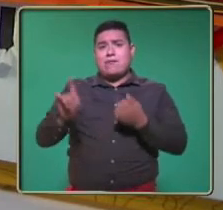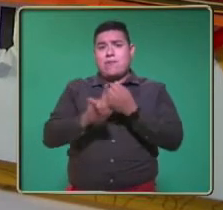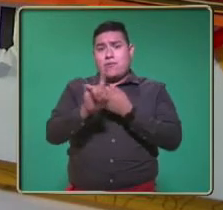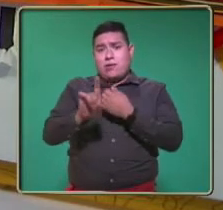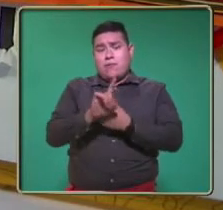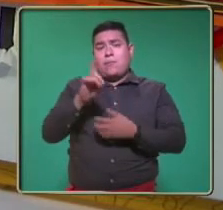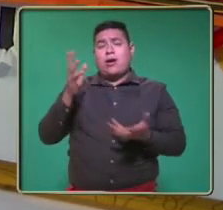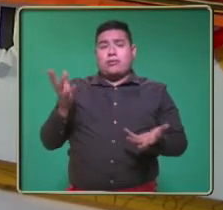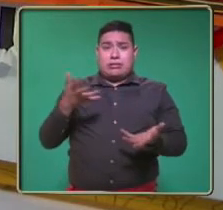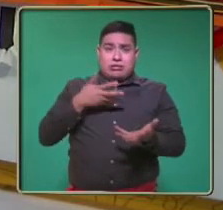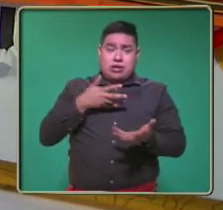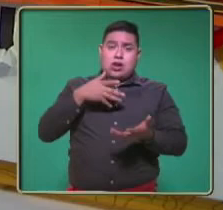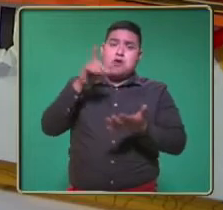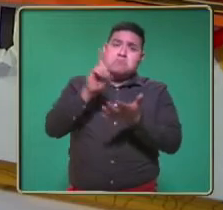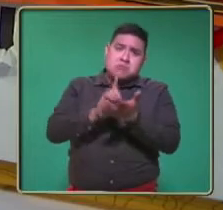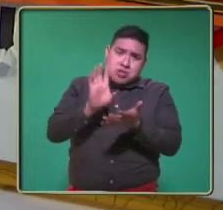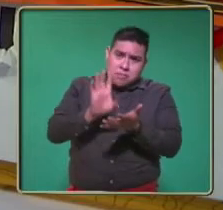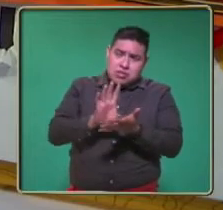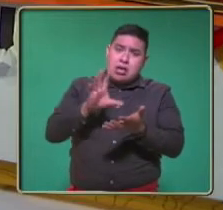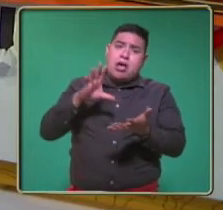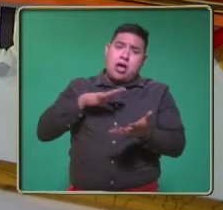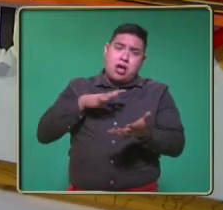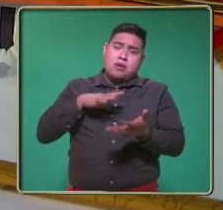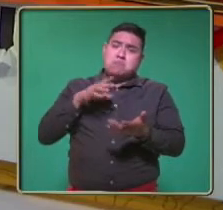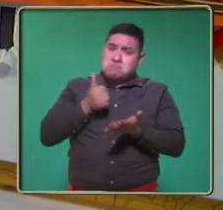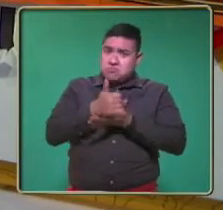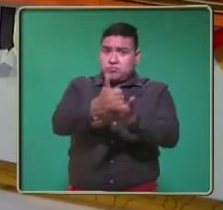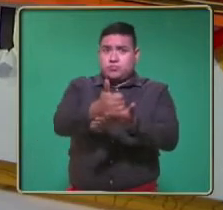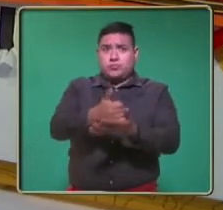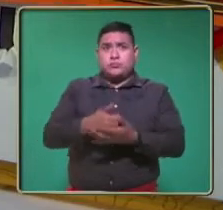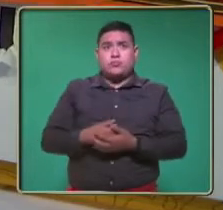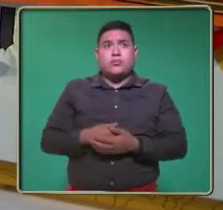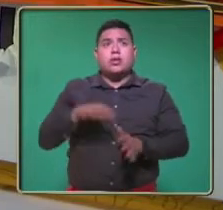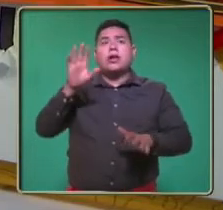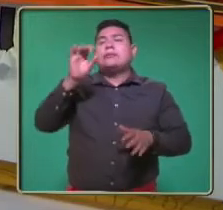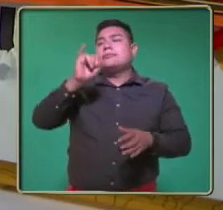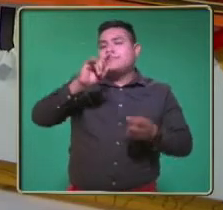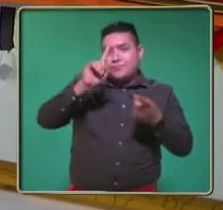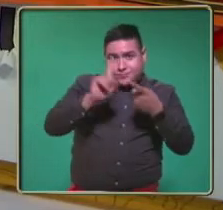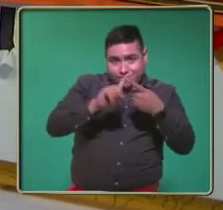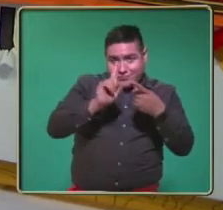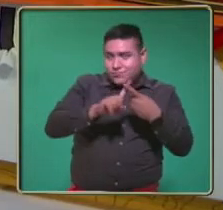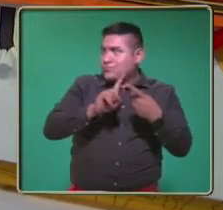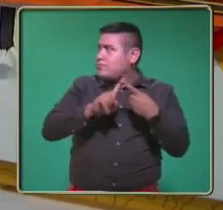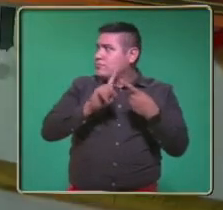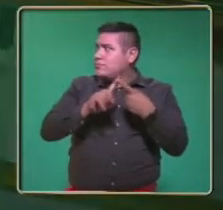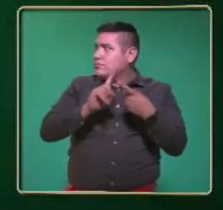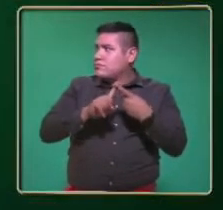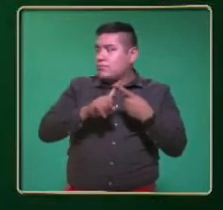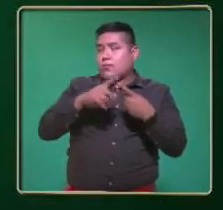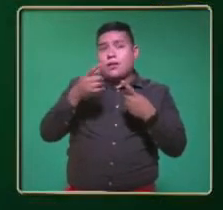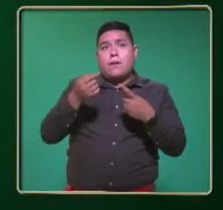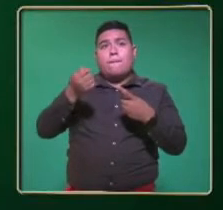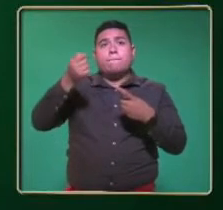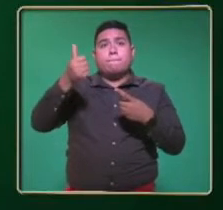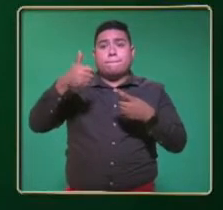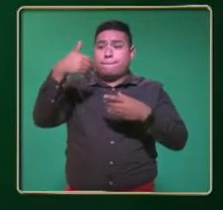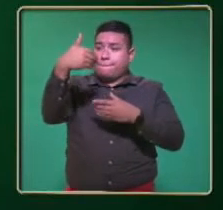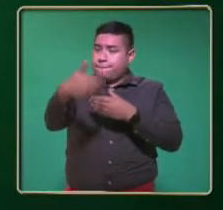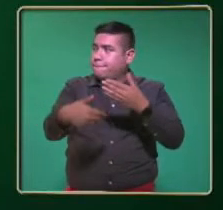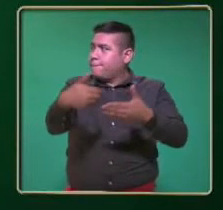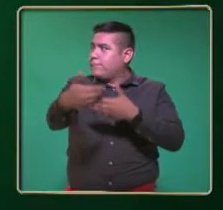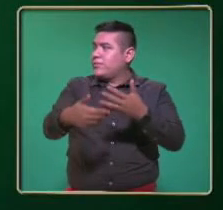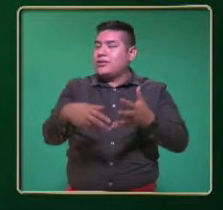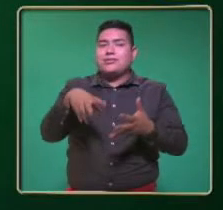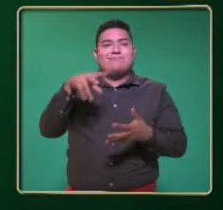presenta, pues, en la familia. Hay esa negación, uno de los primeros puntos o de la primera etapa